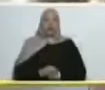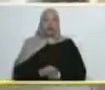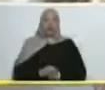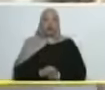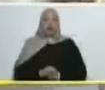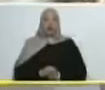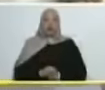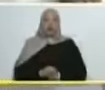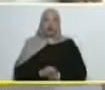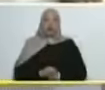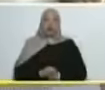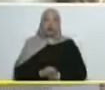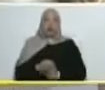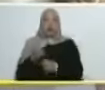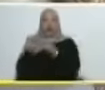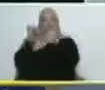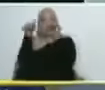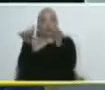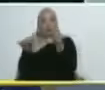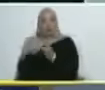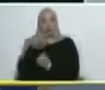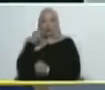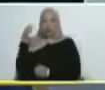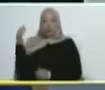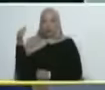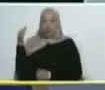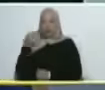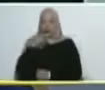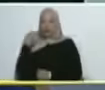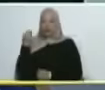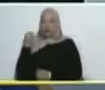artistas de la juventud,